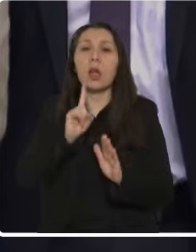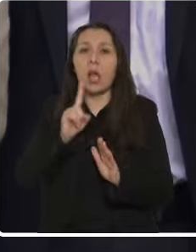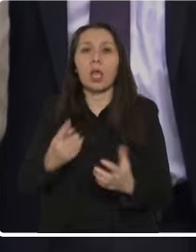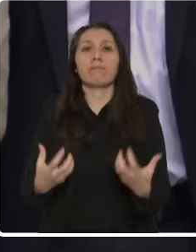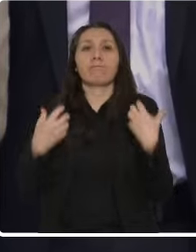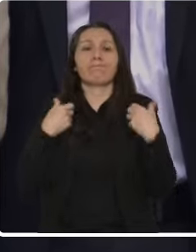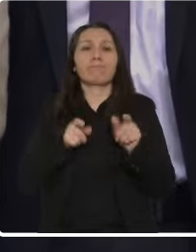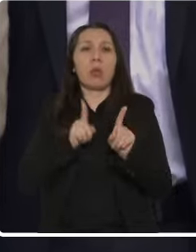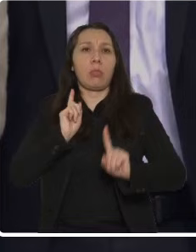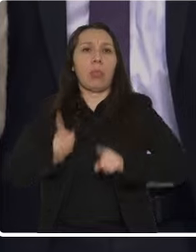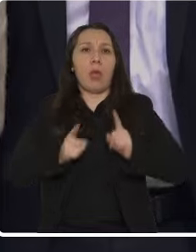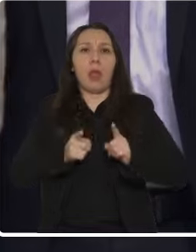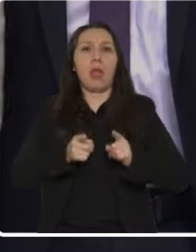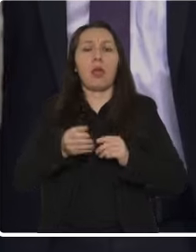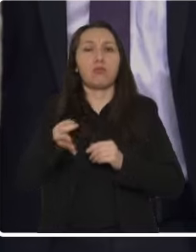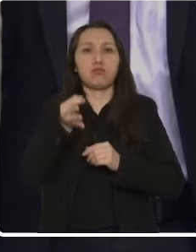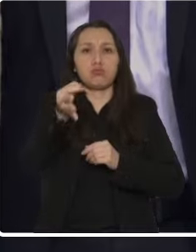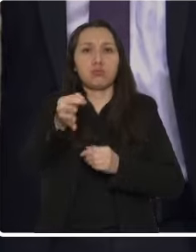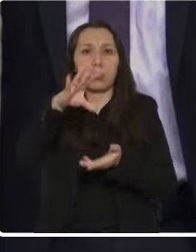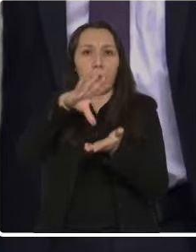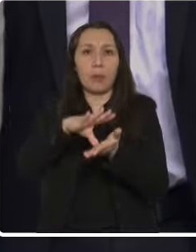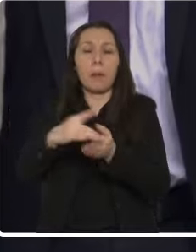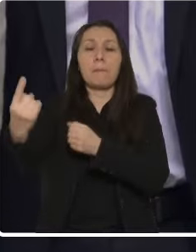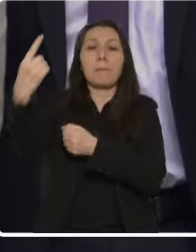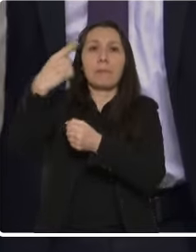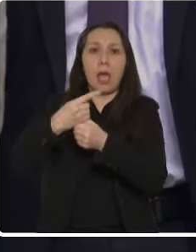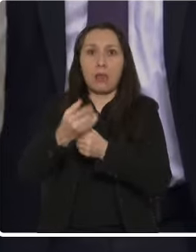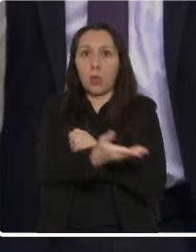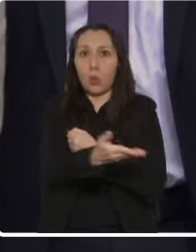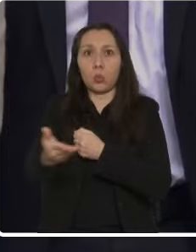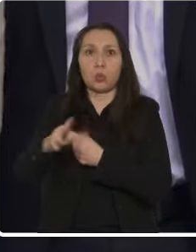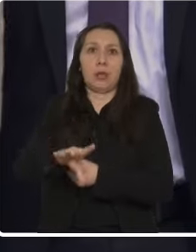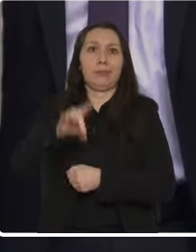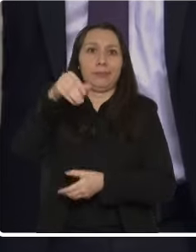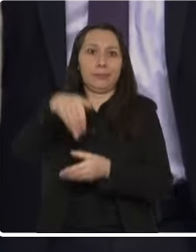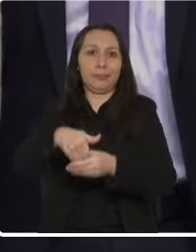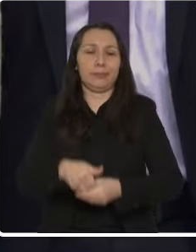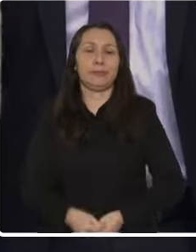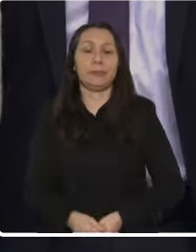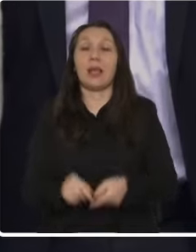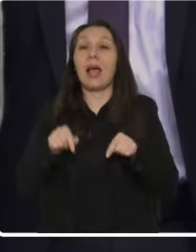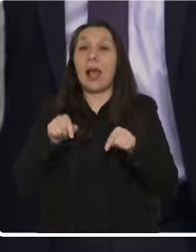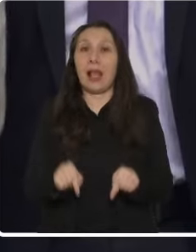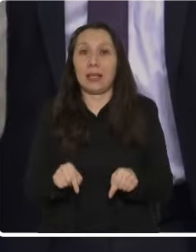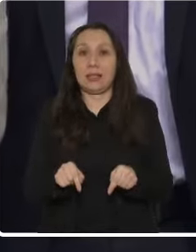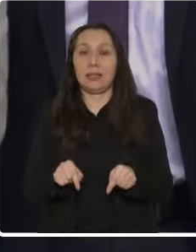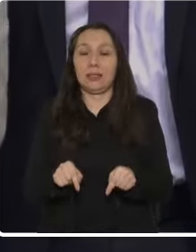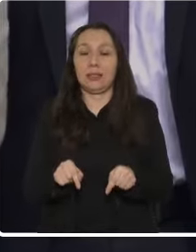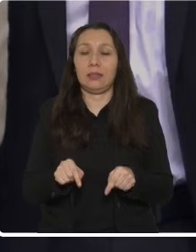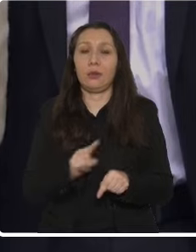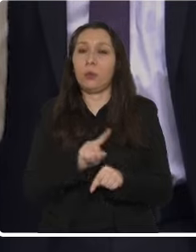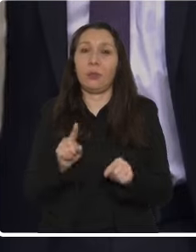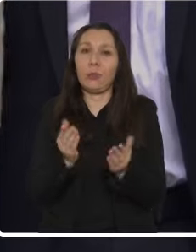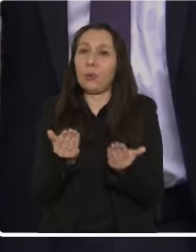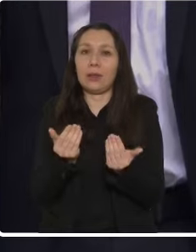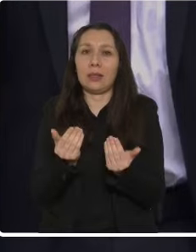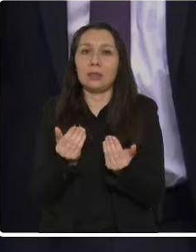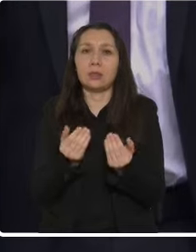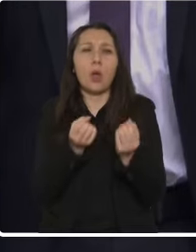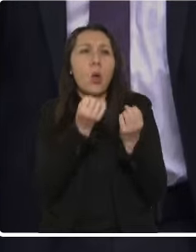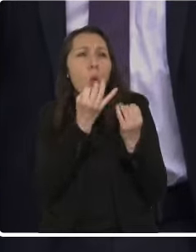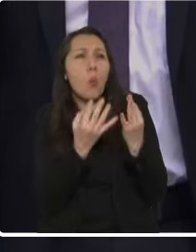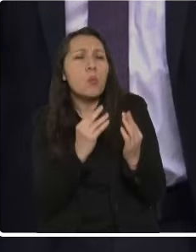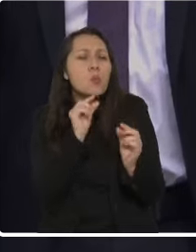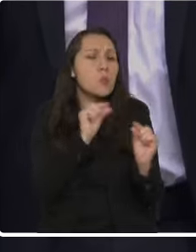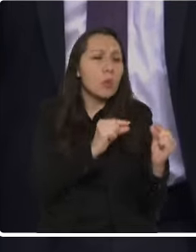quienes dirigimos los destinos de nuestra patria por mandato soberano de ustedes. Aquí no necesitamos cálculo